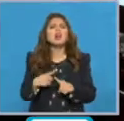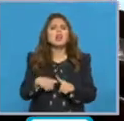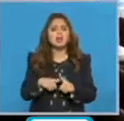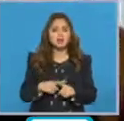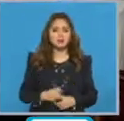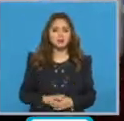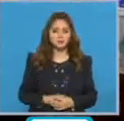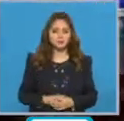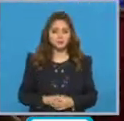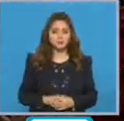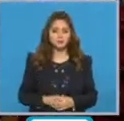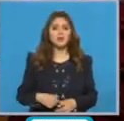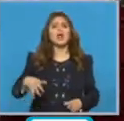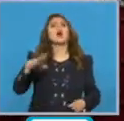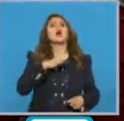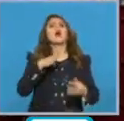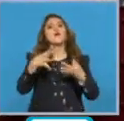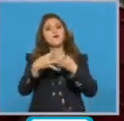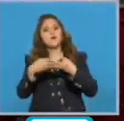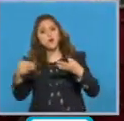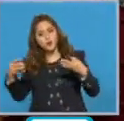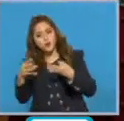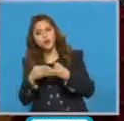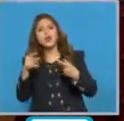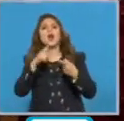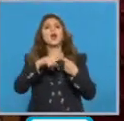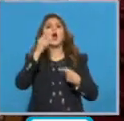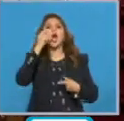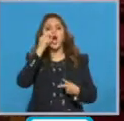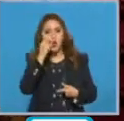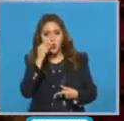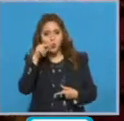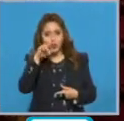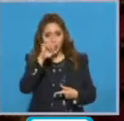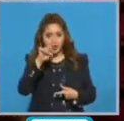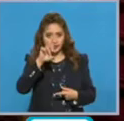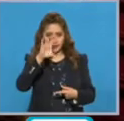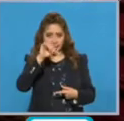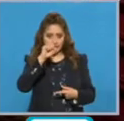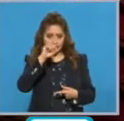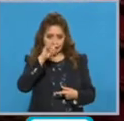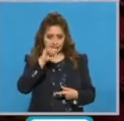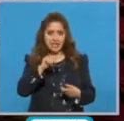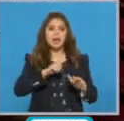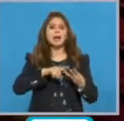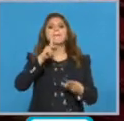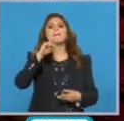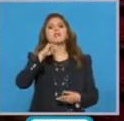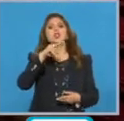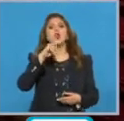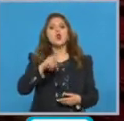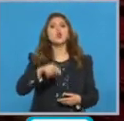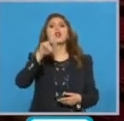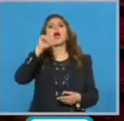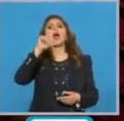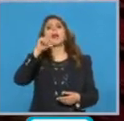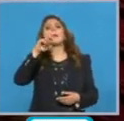variedad de frutas, nueces de Castilla, piñones,